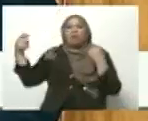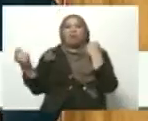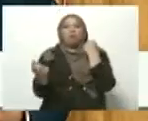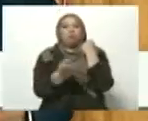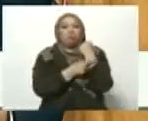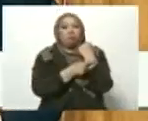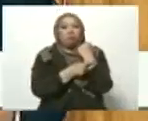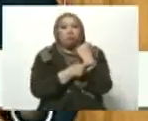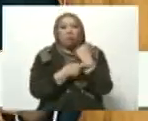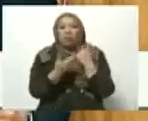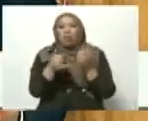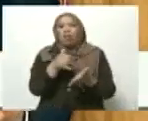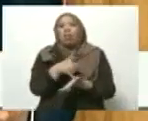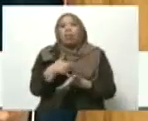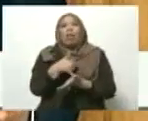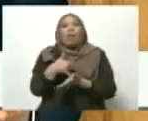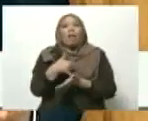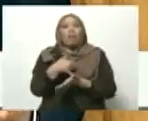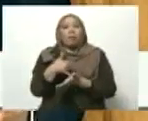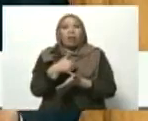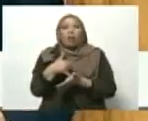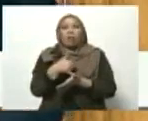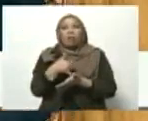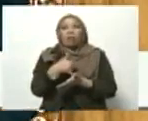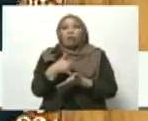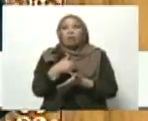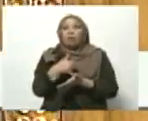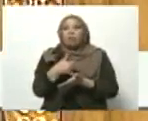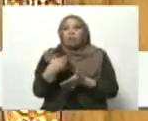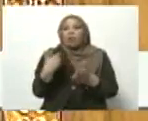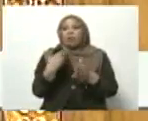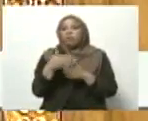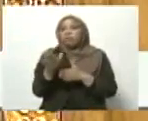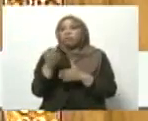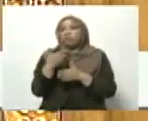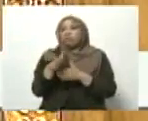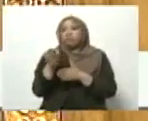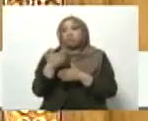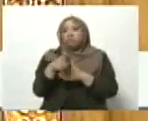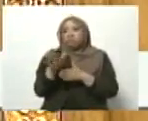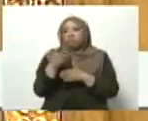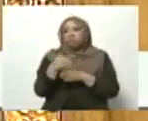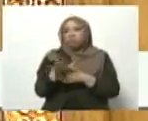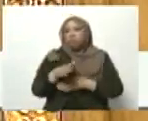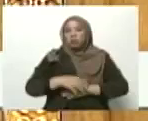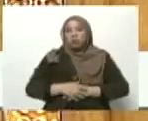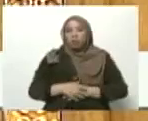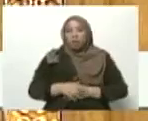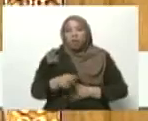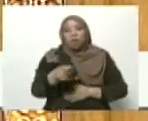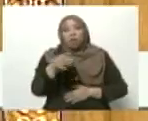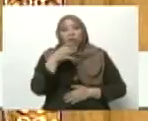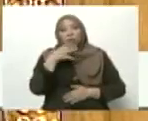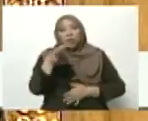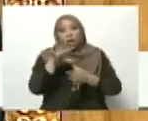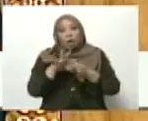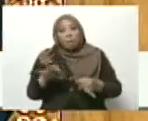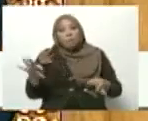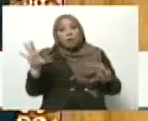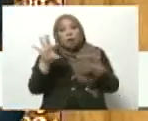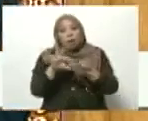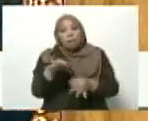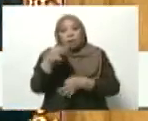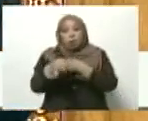con qué, este es débil. Y se desinteresó. Hasta ahí llega el cuento de Bolton.